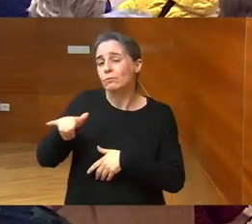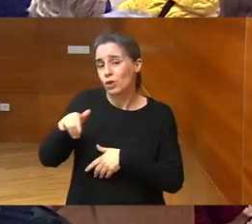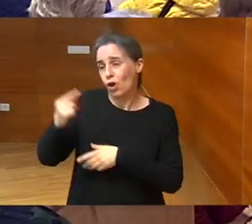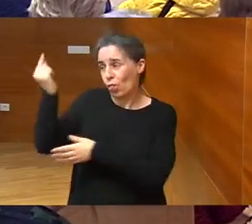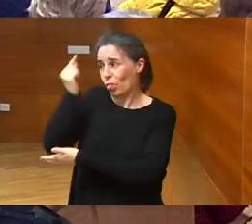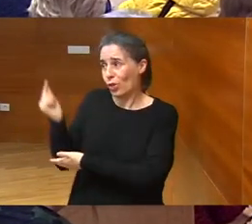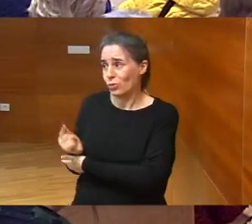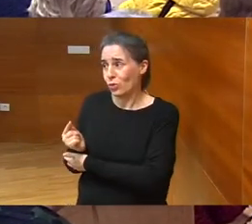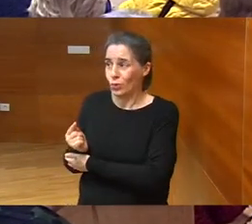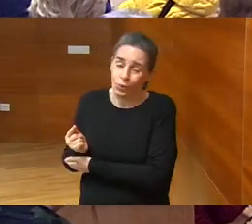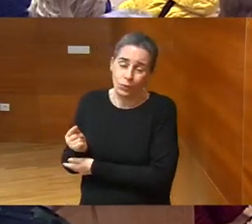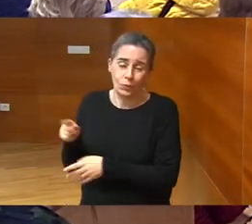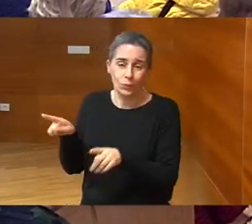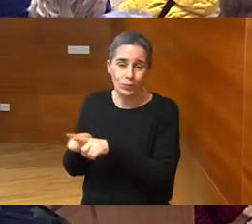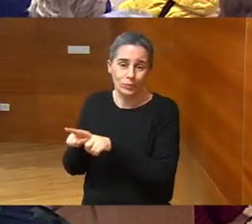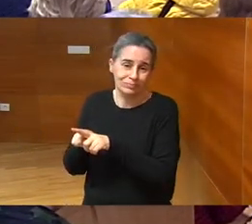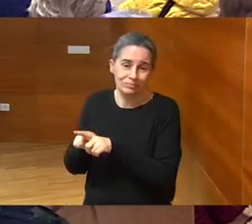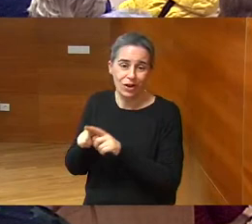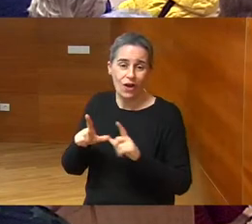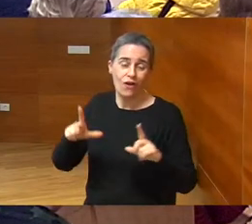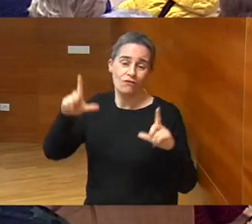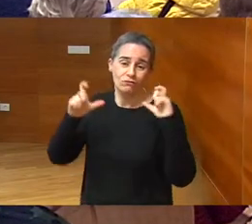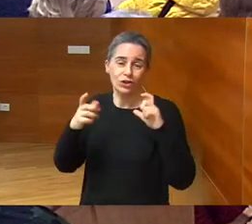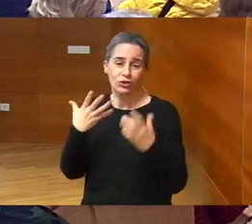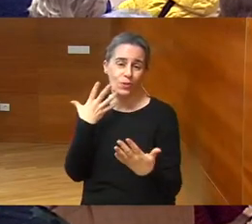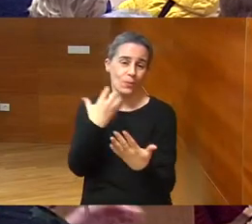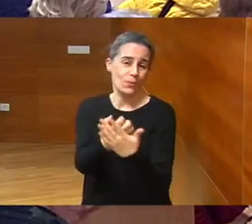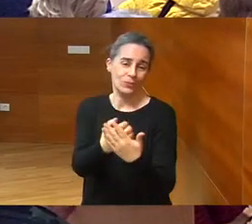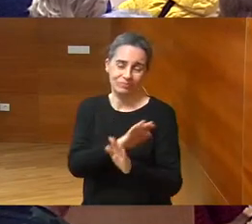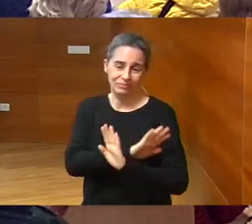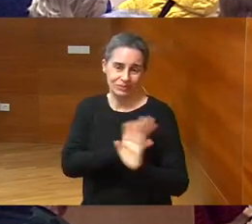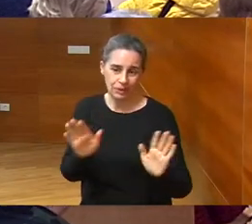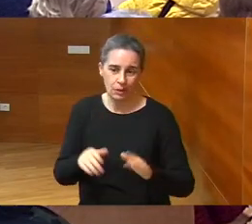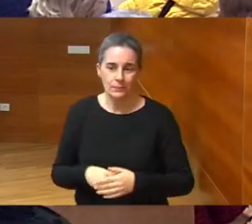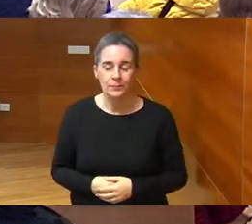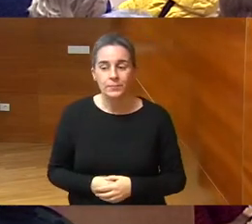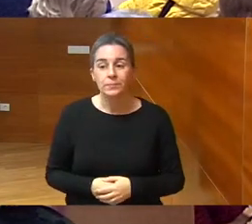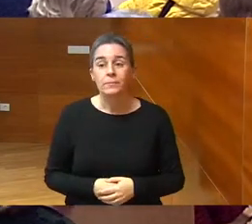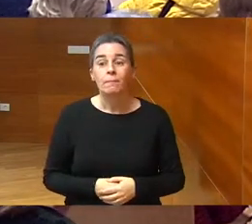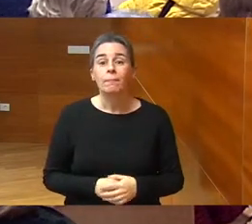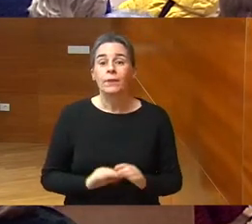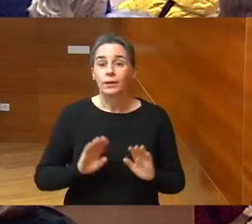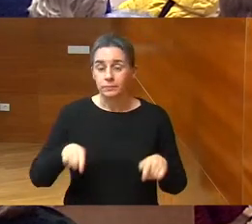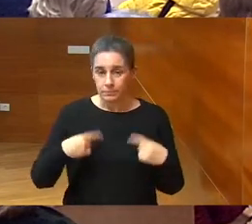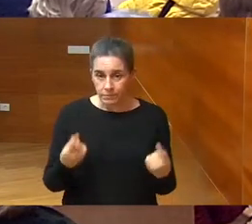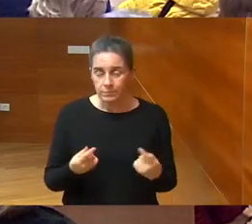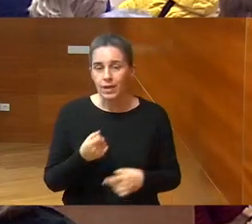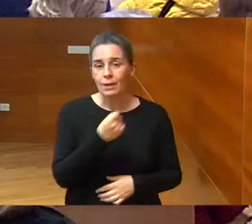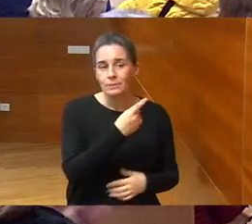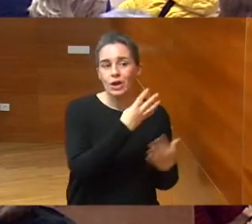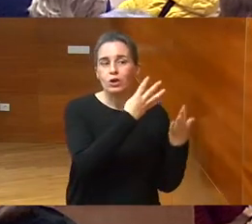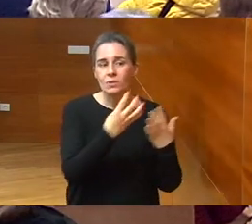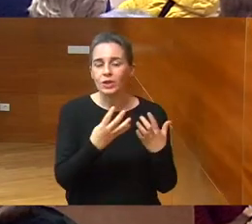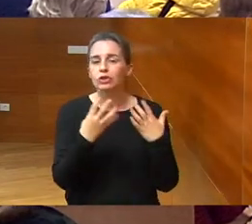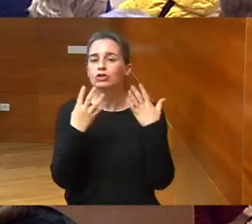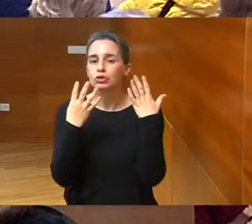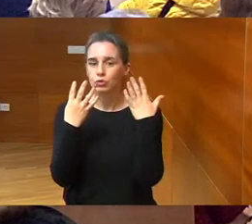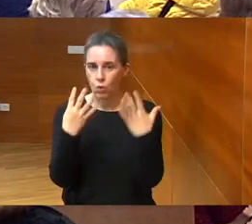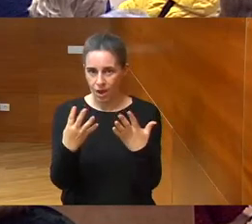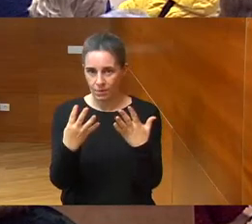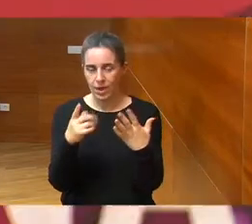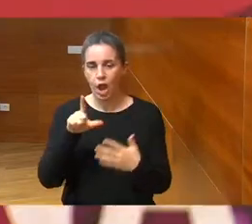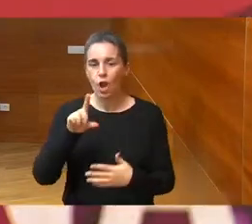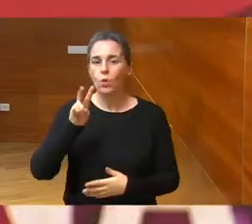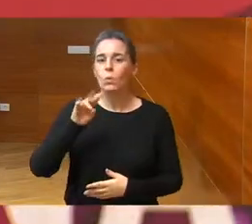ese facial bueno tenemos efecto de siguiendo la cronología de 1909 Luis